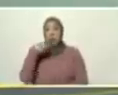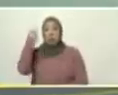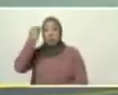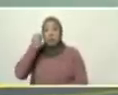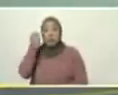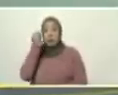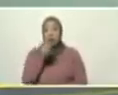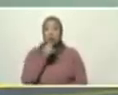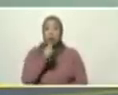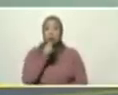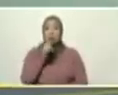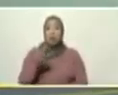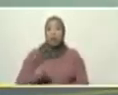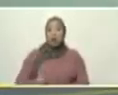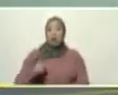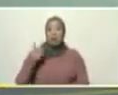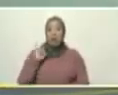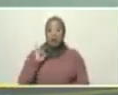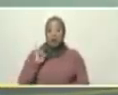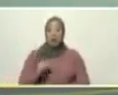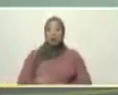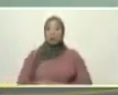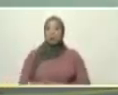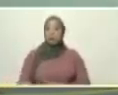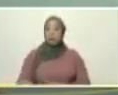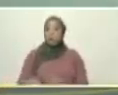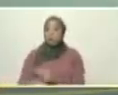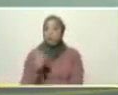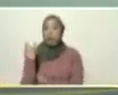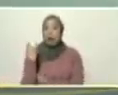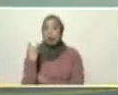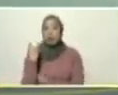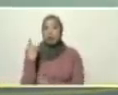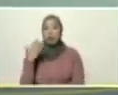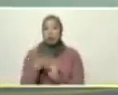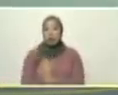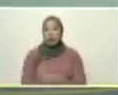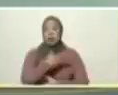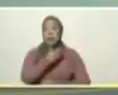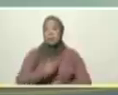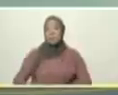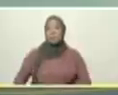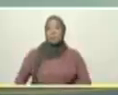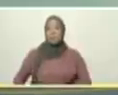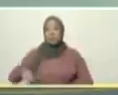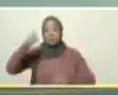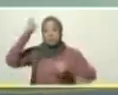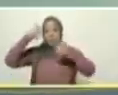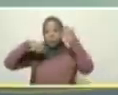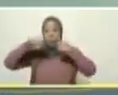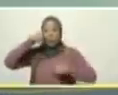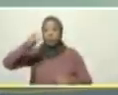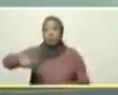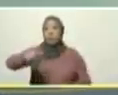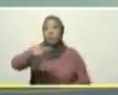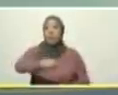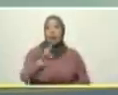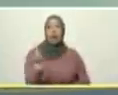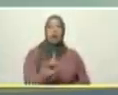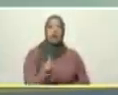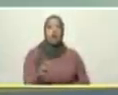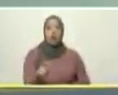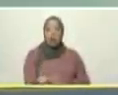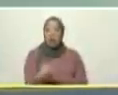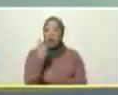lección. Y también la otra lección, usted lo subrayaba al instante, presidente, es que el pueblo no se dejó